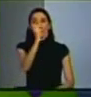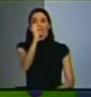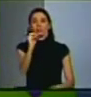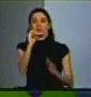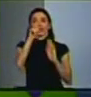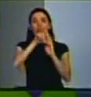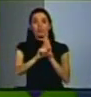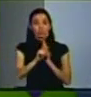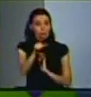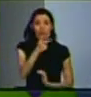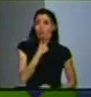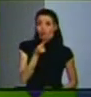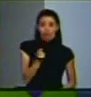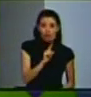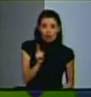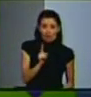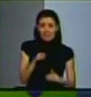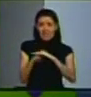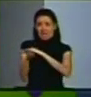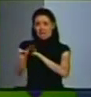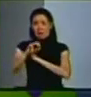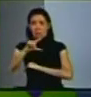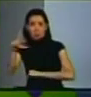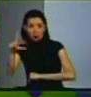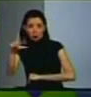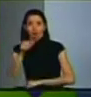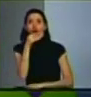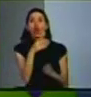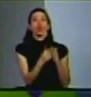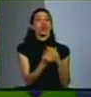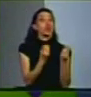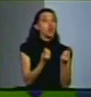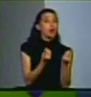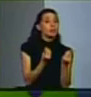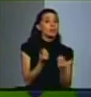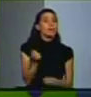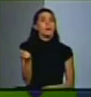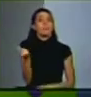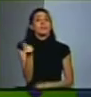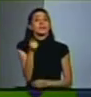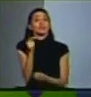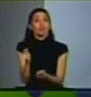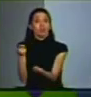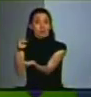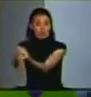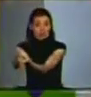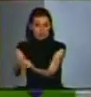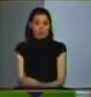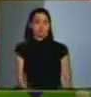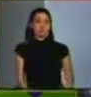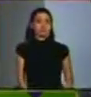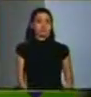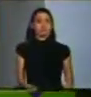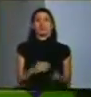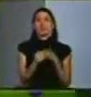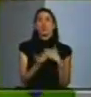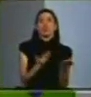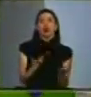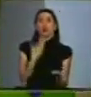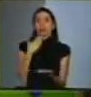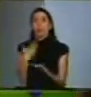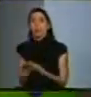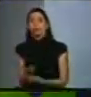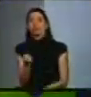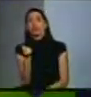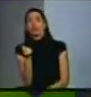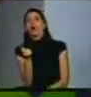de descuento. Si no quieren, sin embargo, entrar a un mall, les vamos a contar dónde y a qué precios pueden comprar. ¿Dónde, cuándo